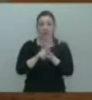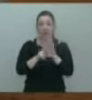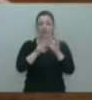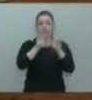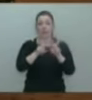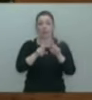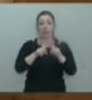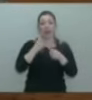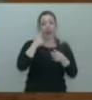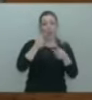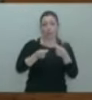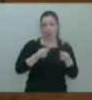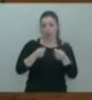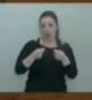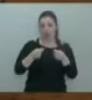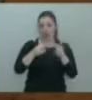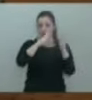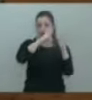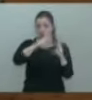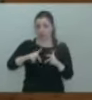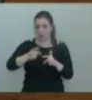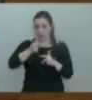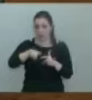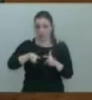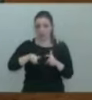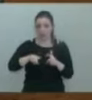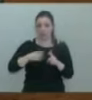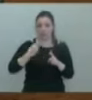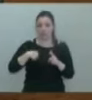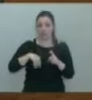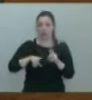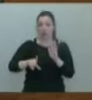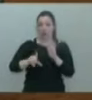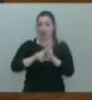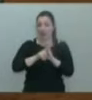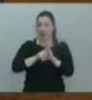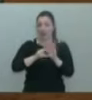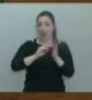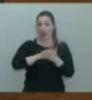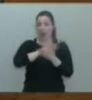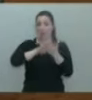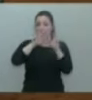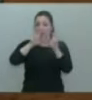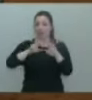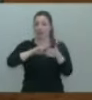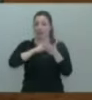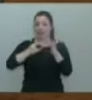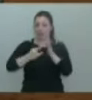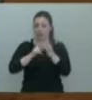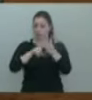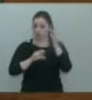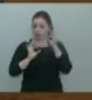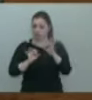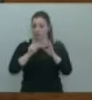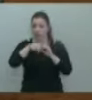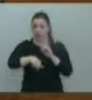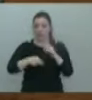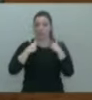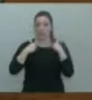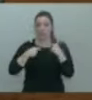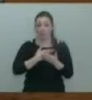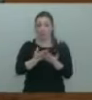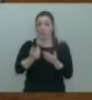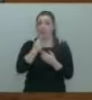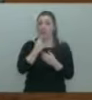contable y de legalidad hacen referencia a cuestiones técnicas muy concretas, pero aquí, señorías, les digo,